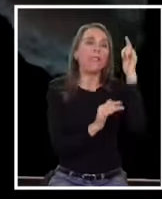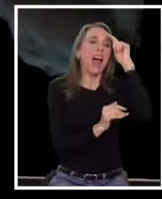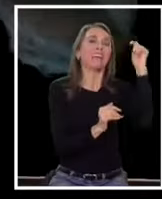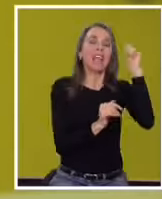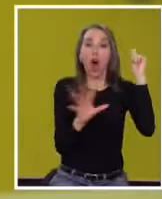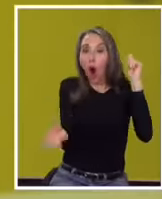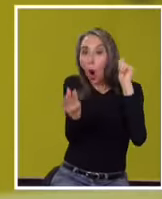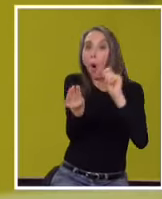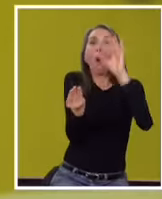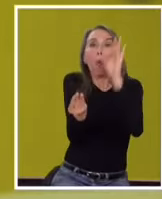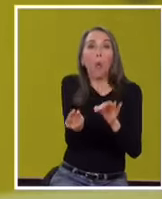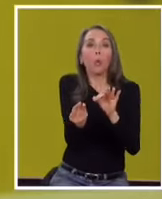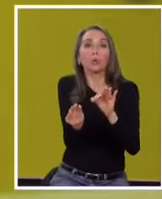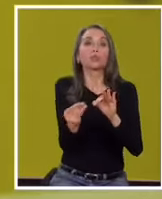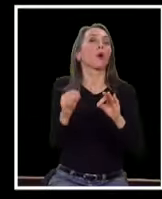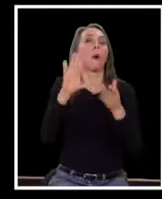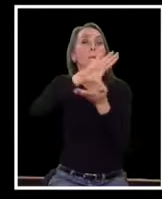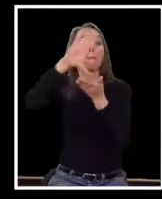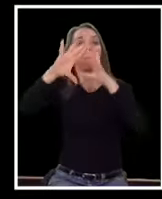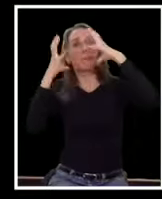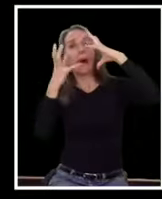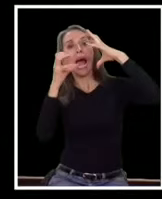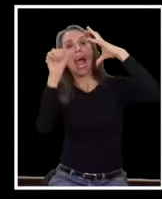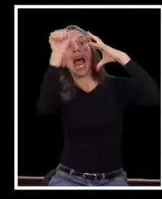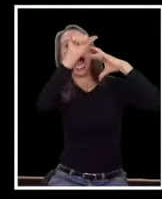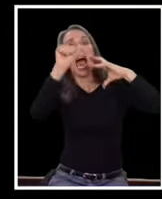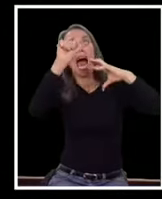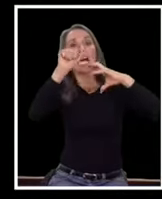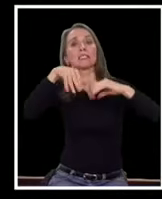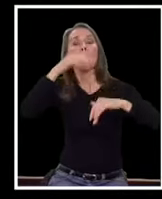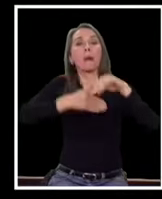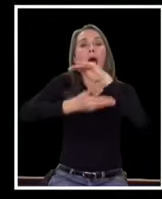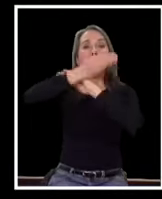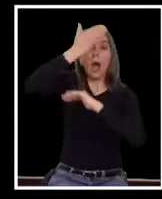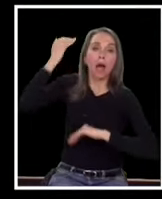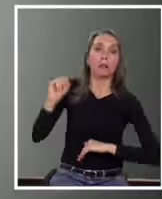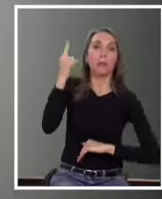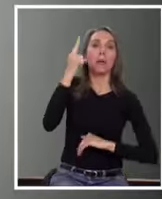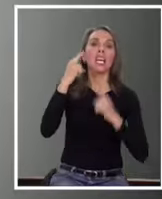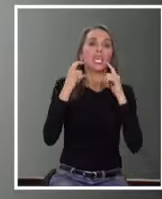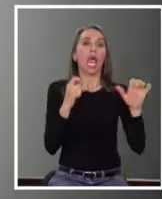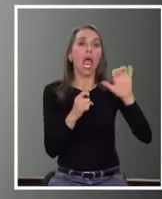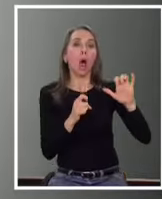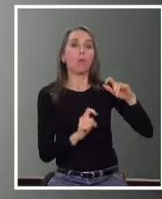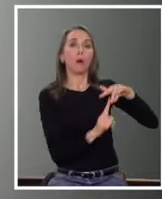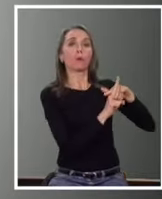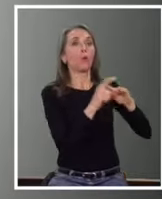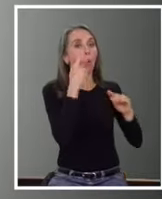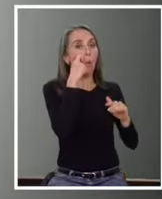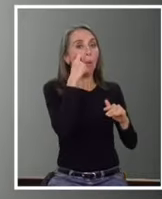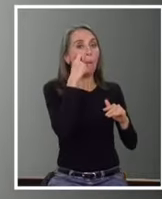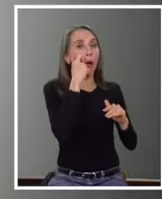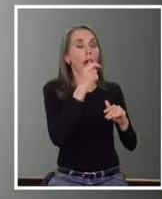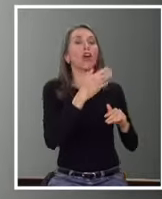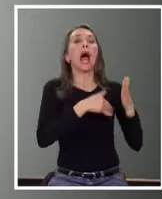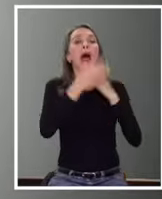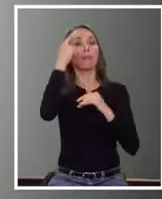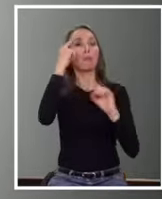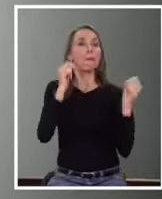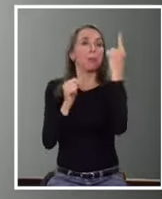teorías de que Asia estuvo más involucrada en el origen de poblaciones primitivas que Europa, como se ha creído hasta